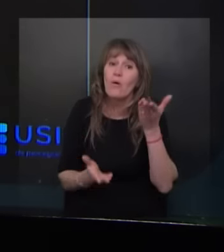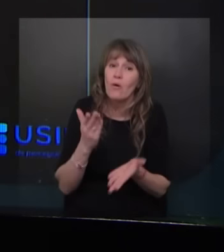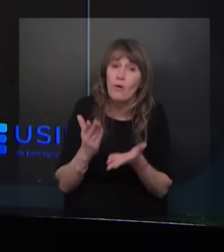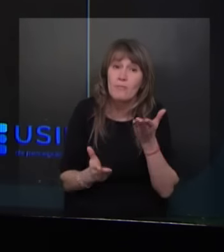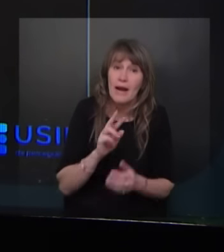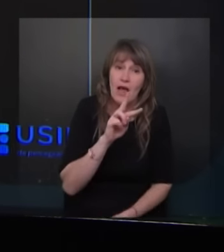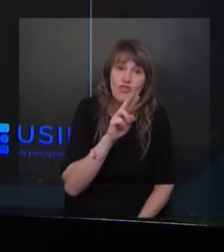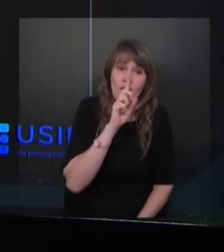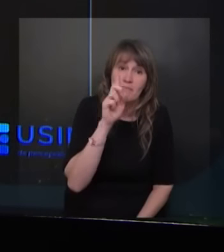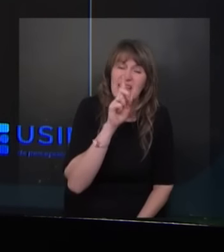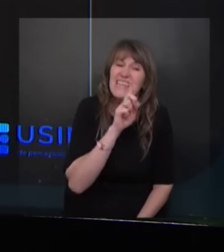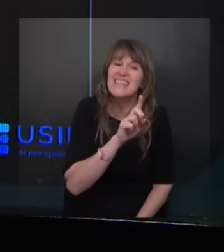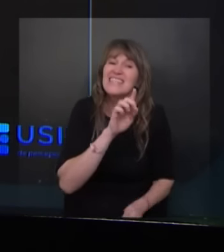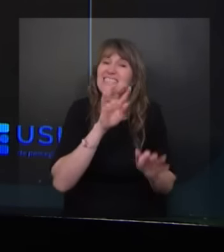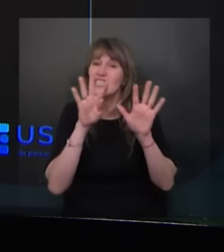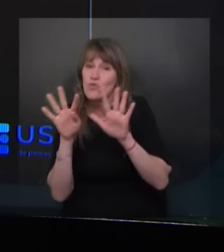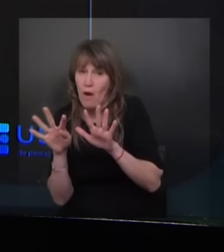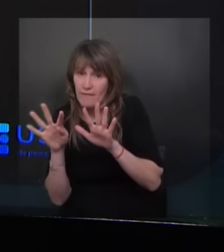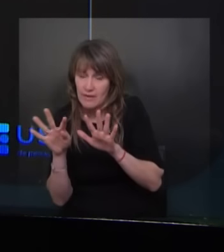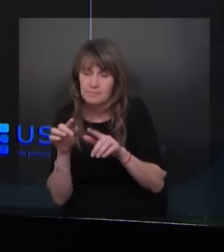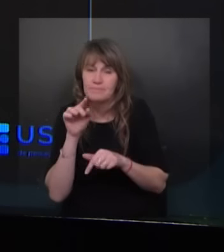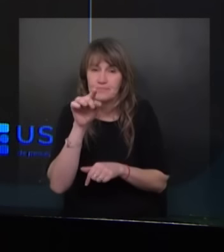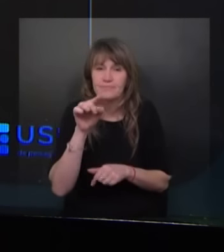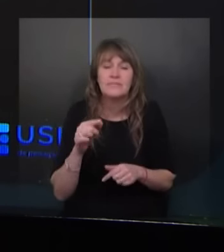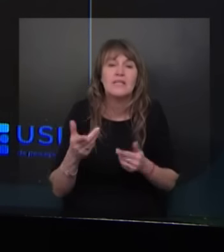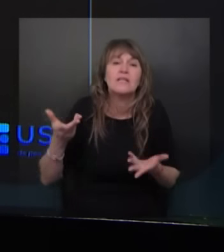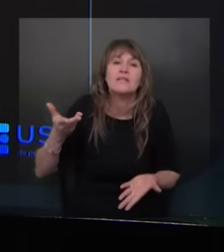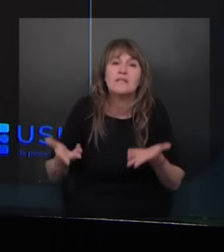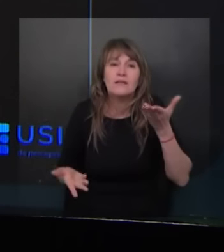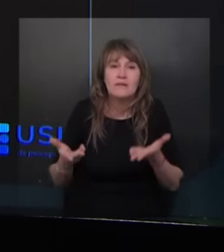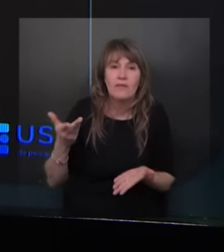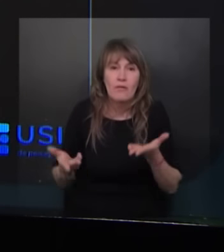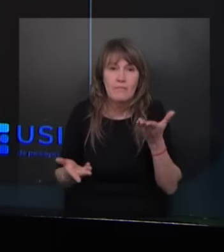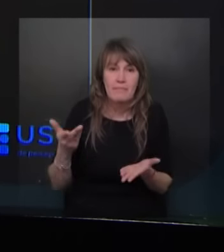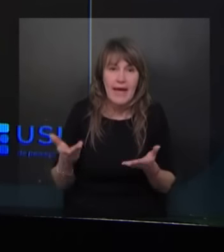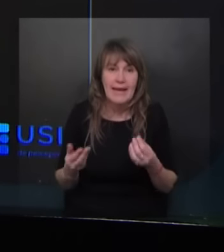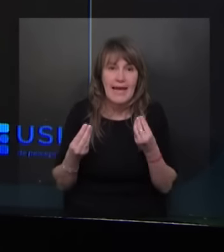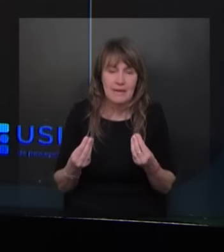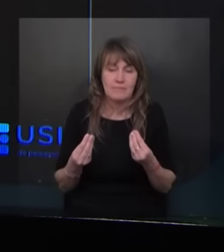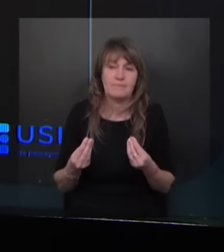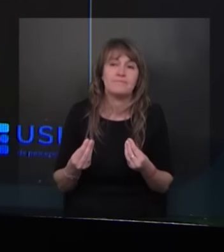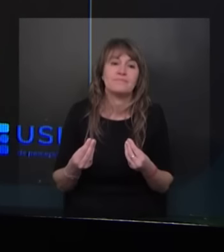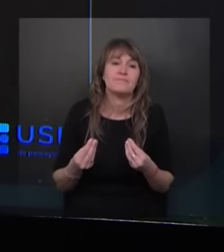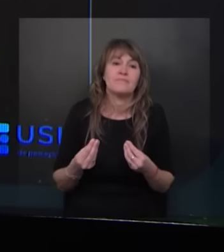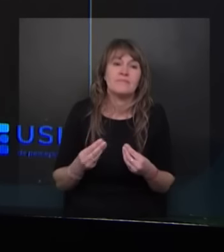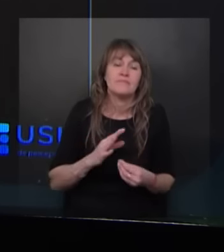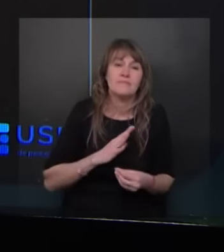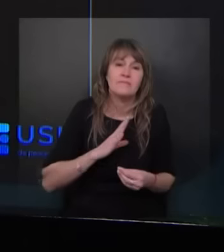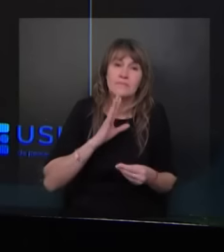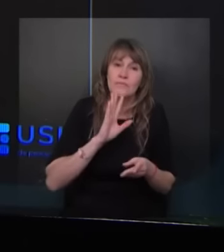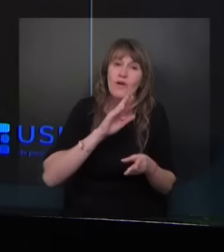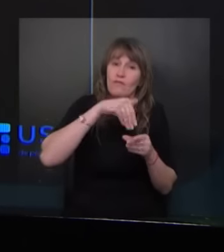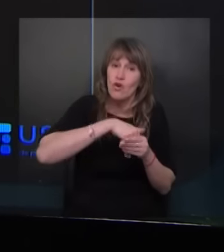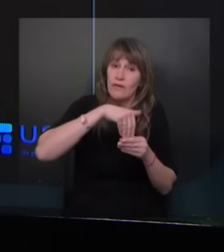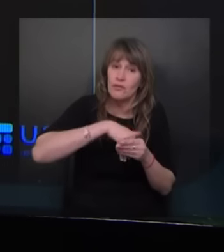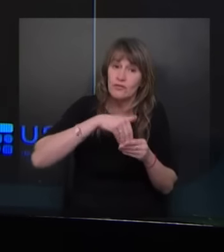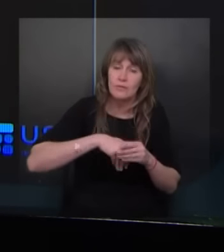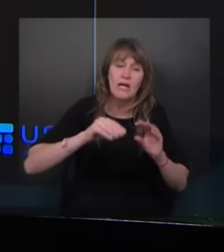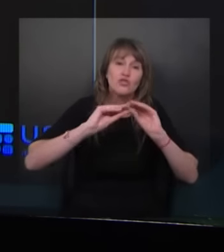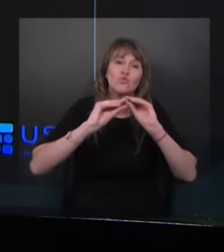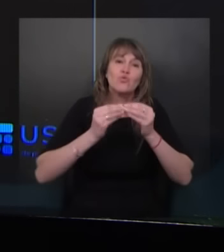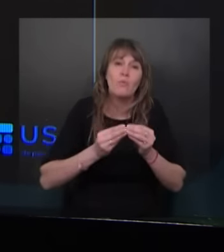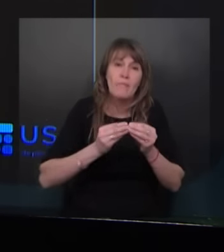2019 qué es lo que fuimos comparando acá Bueno justamente esto que algo trascendió bueno eh la votación la suma de los votos de